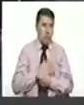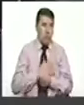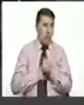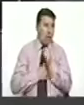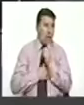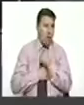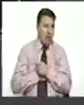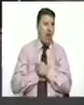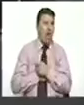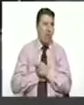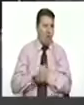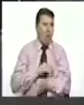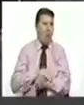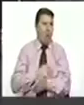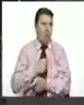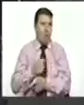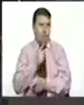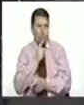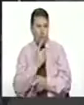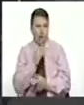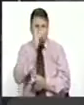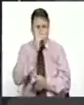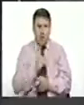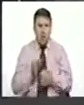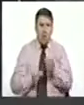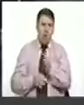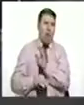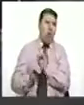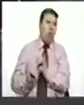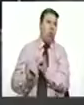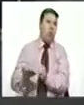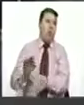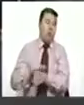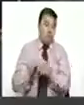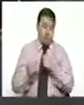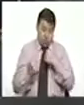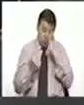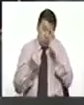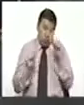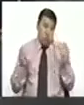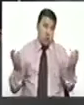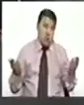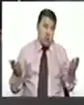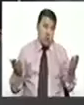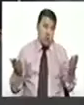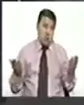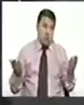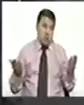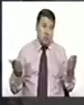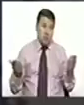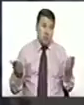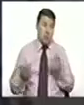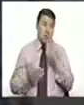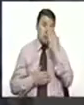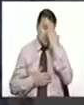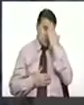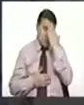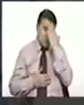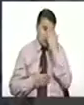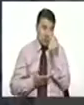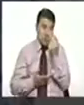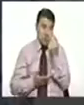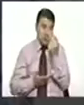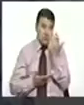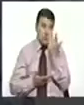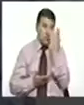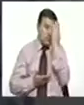ese soborno sigue sin decisiones judiciales, y le preocupa mucho que cuando se sabe los dineros